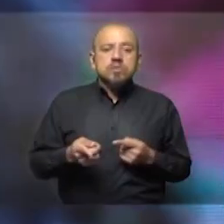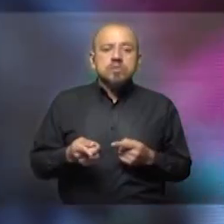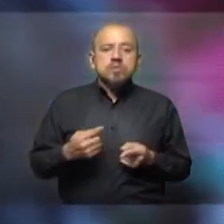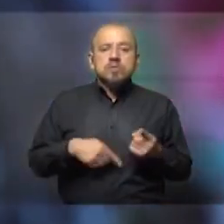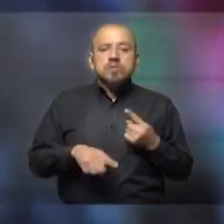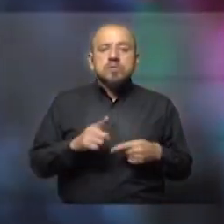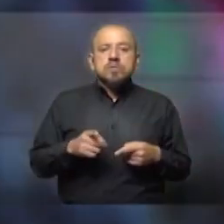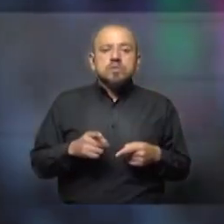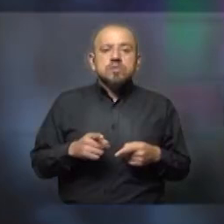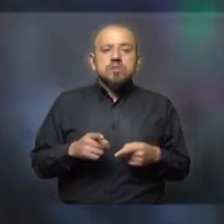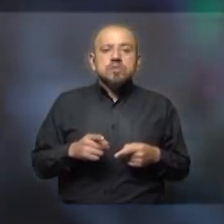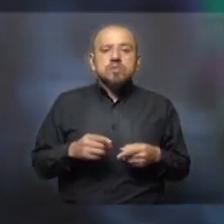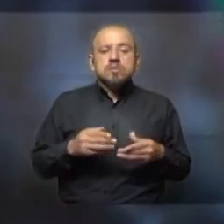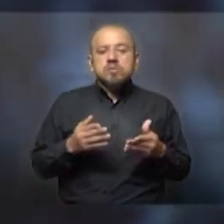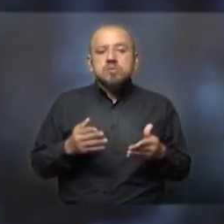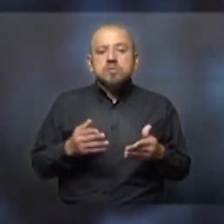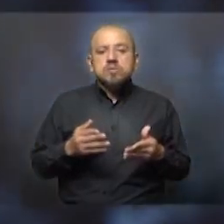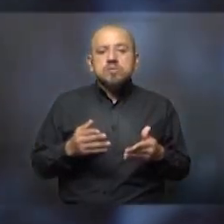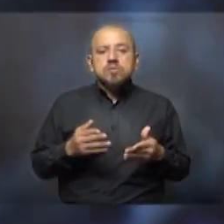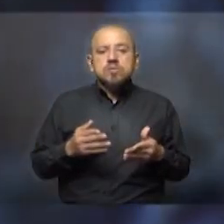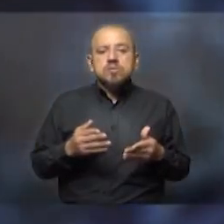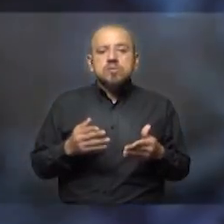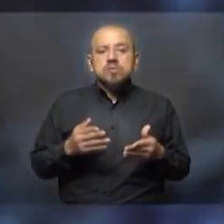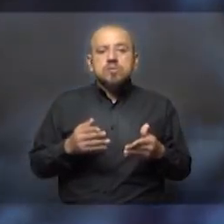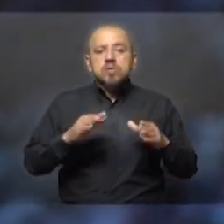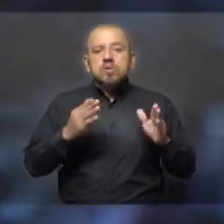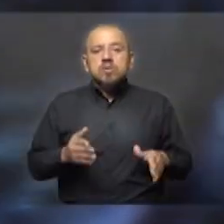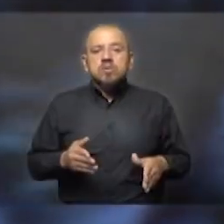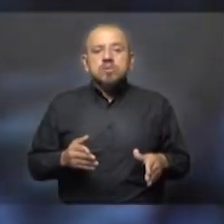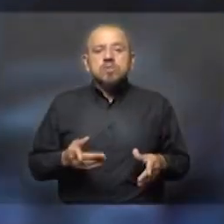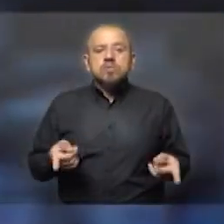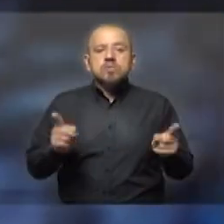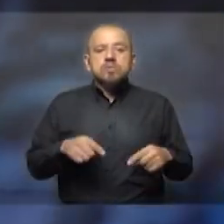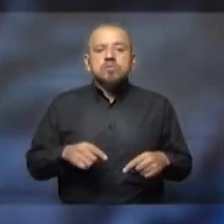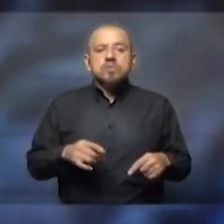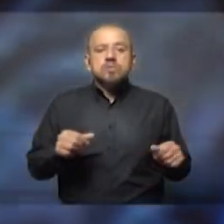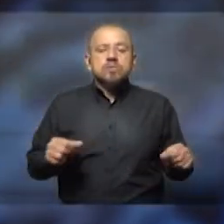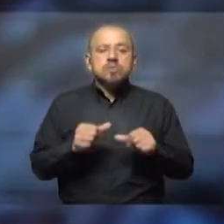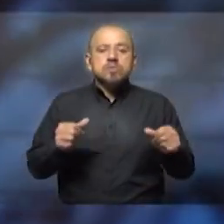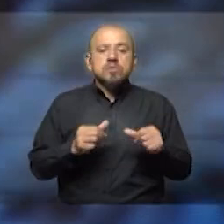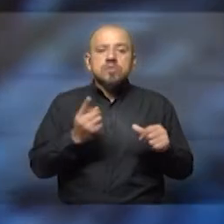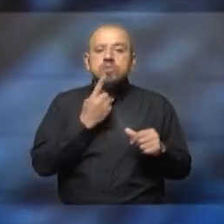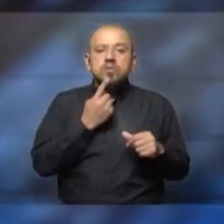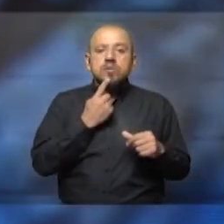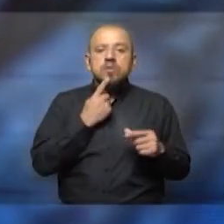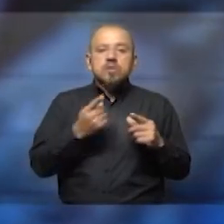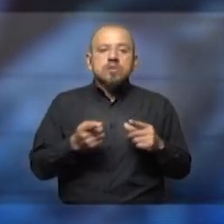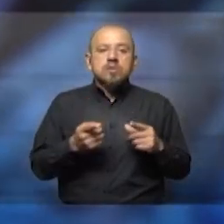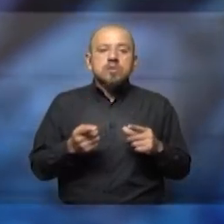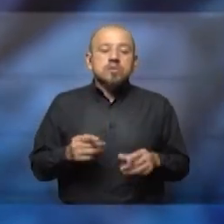el cuerpo se vuelve una un digamos un lugar desde donde hacer política y de dónde transformar